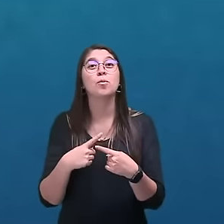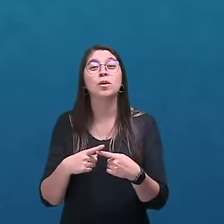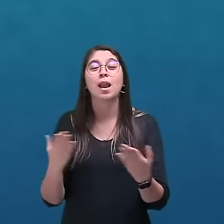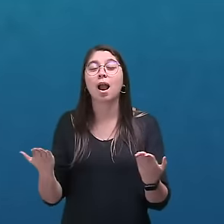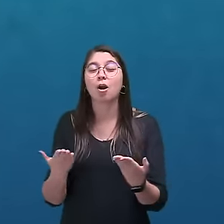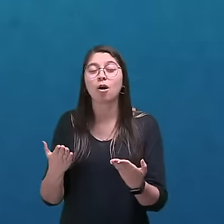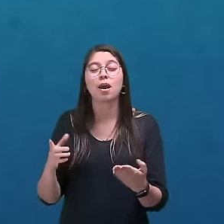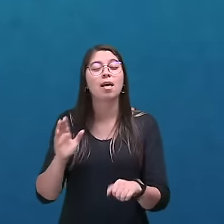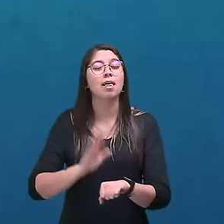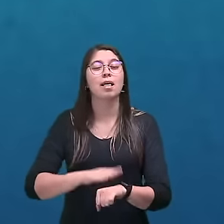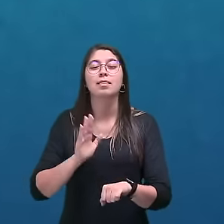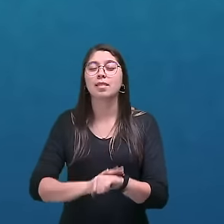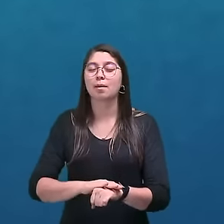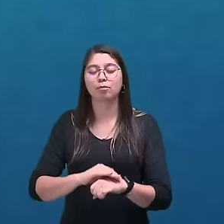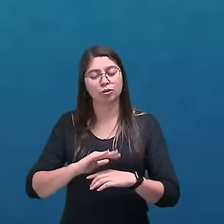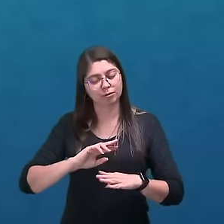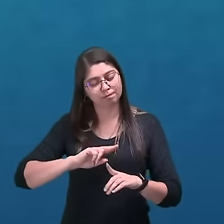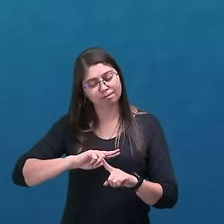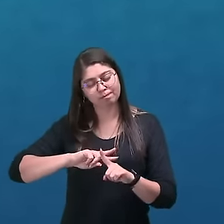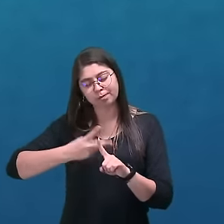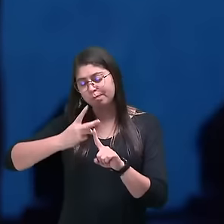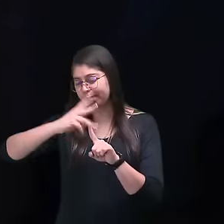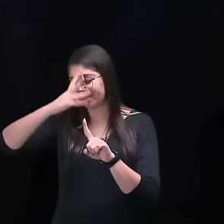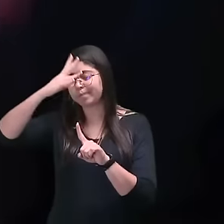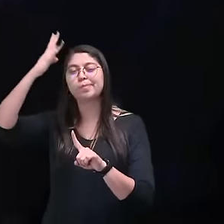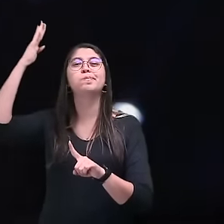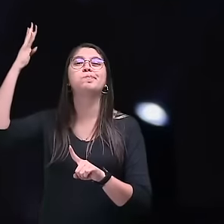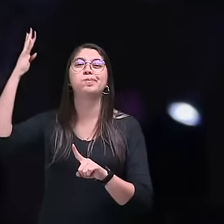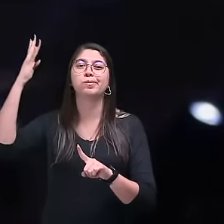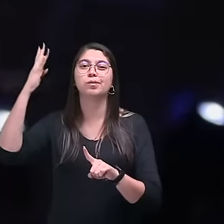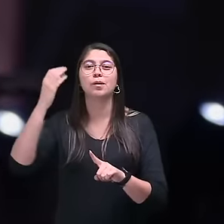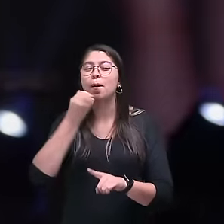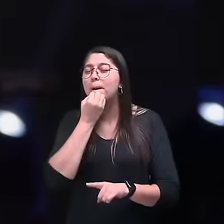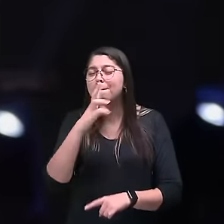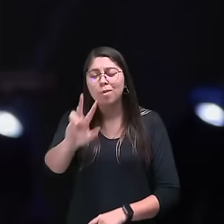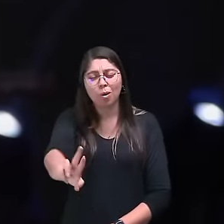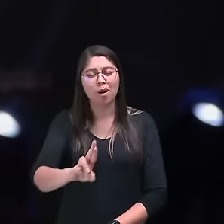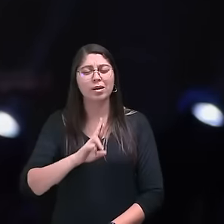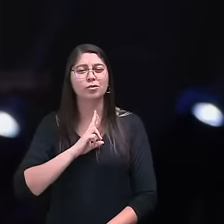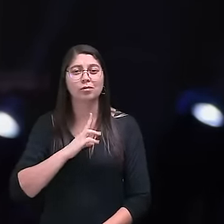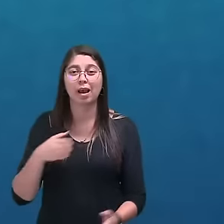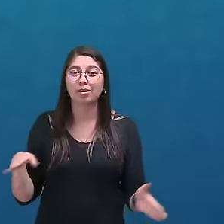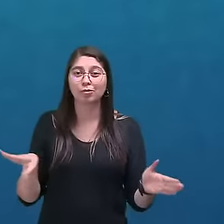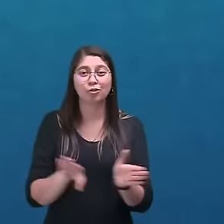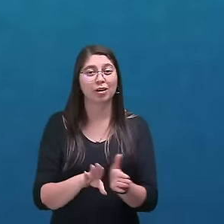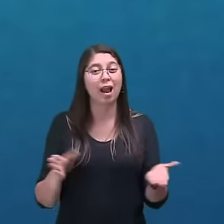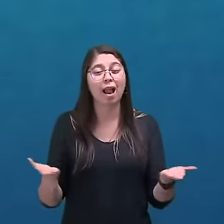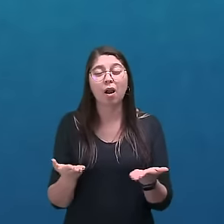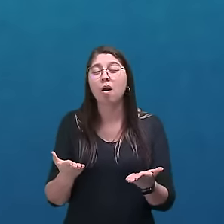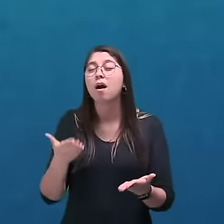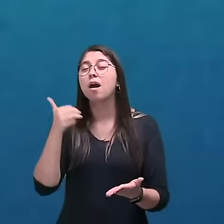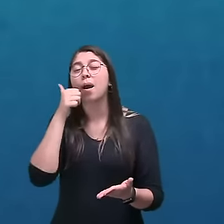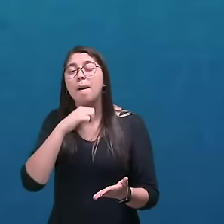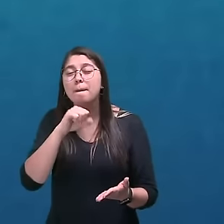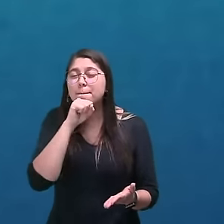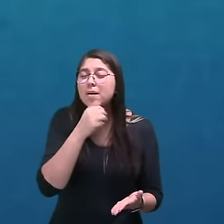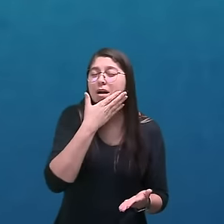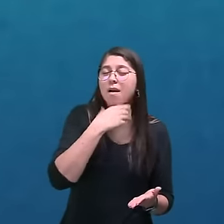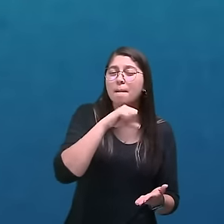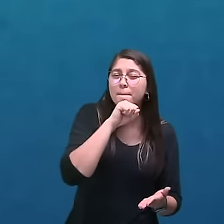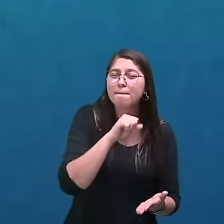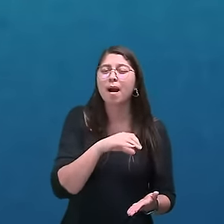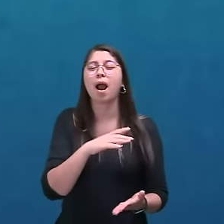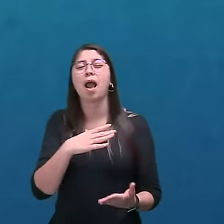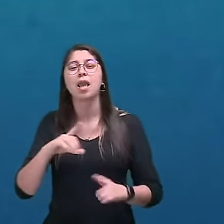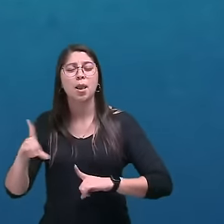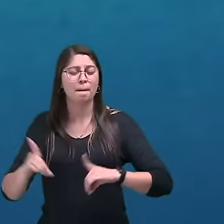mayor coleita, da mayor coleita, da mayor coleita. Va a llegar tu padre, tu madre, tu hijo, tu hija, primo,